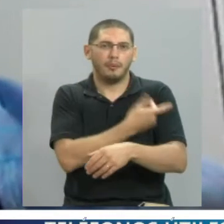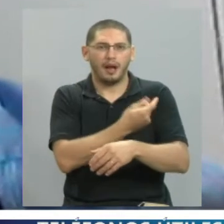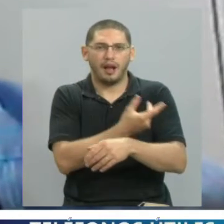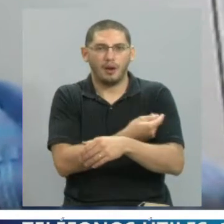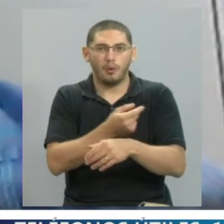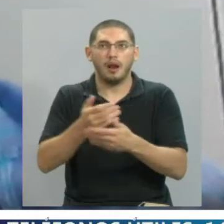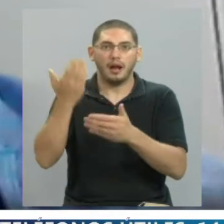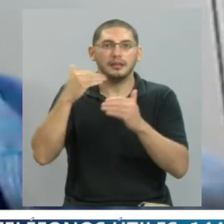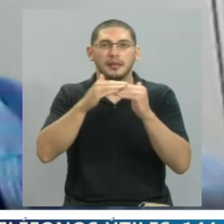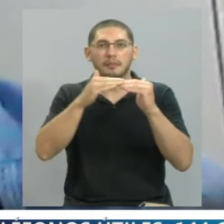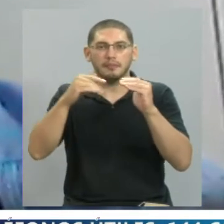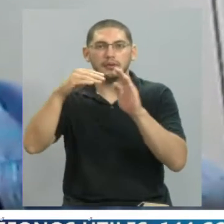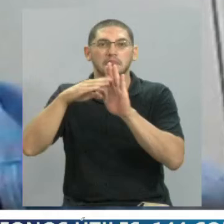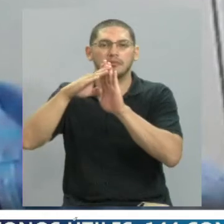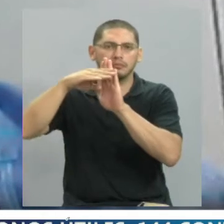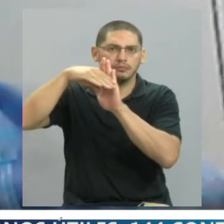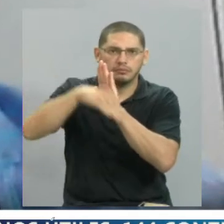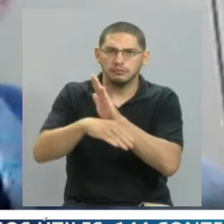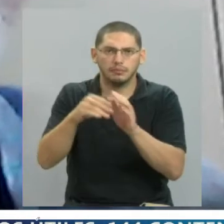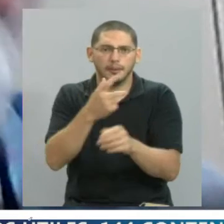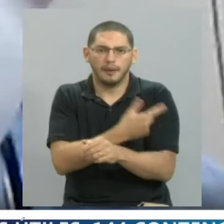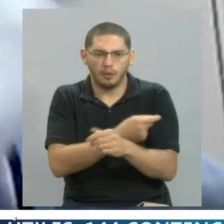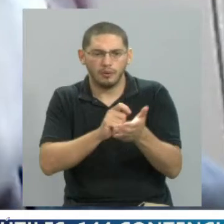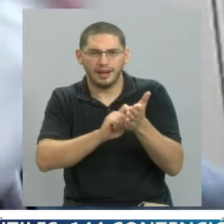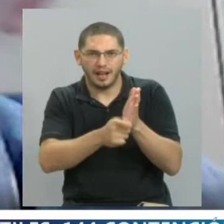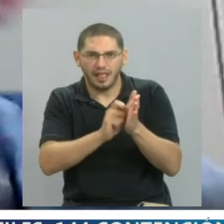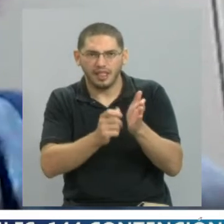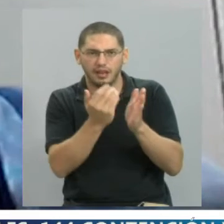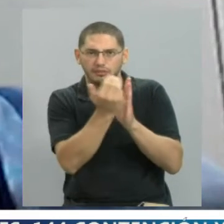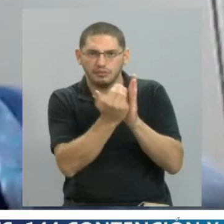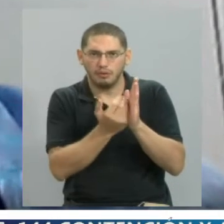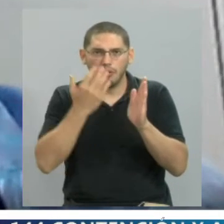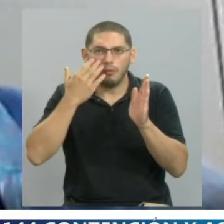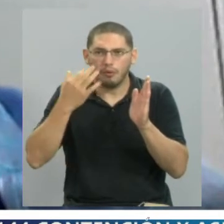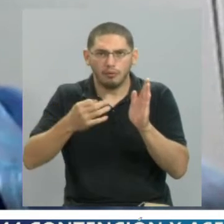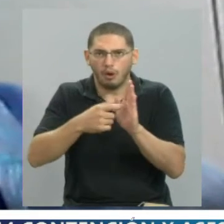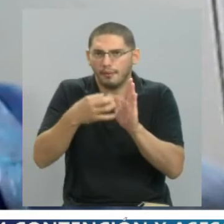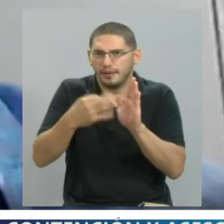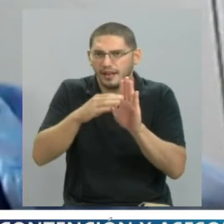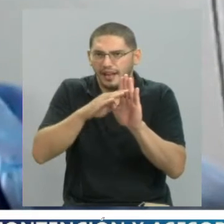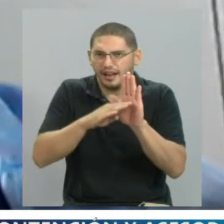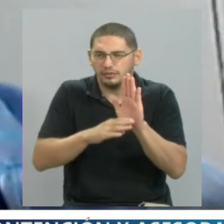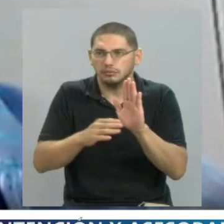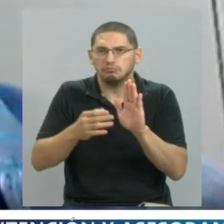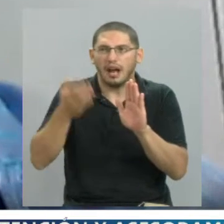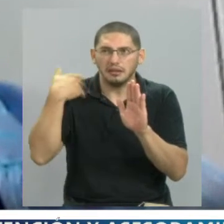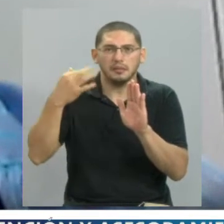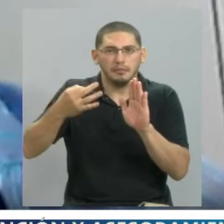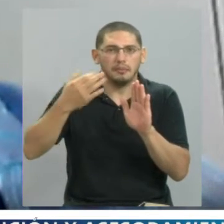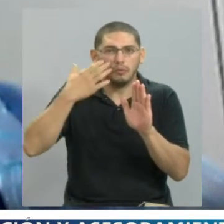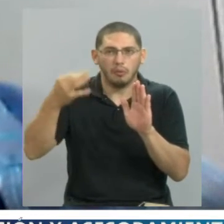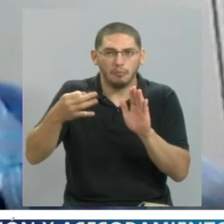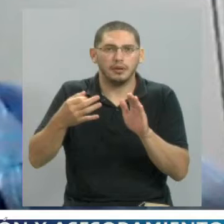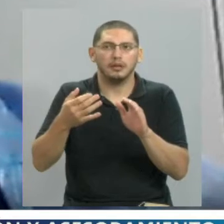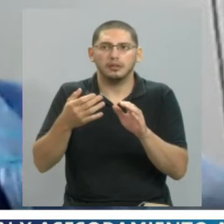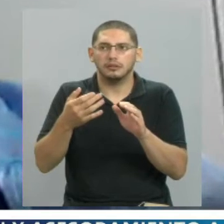la cantidad de esquemas incompletos de vacunación, de vacunas gratuitas y obligatorias que nunca faltaron, y que siempre estuvieron abiertos los